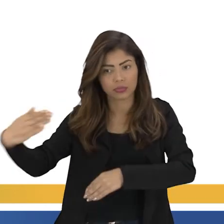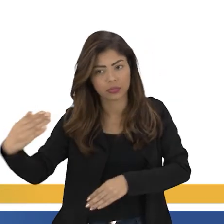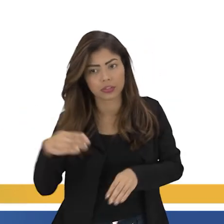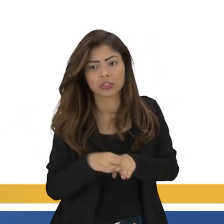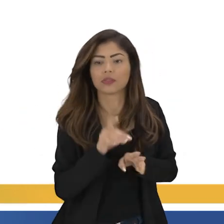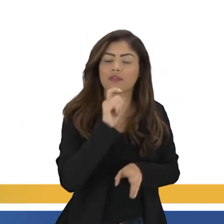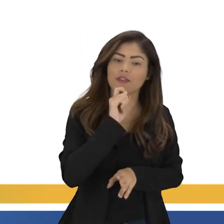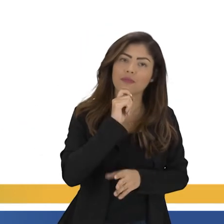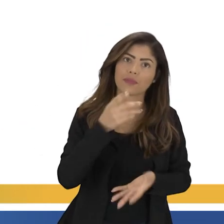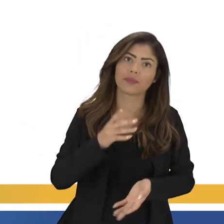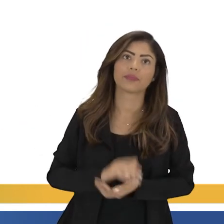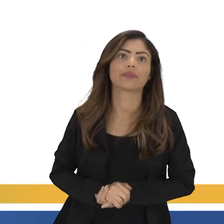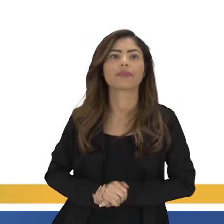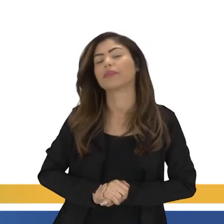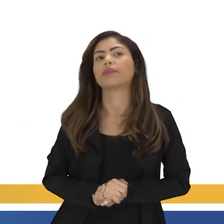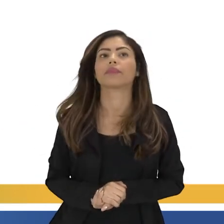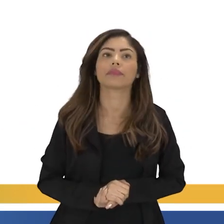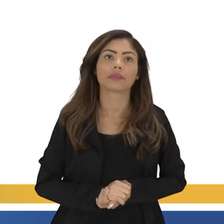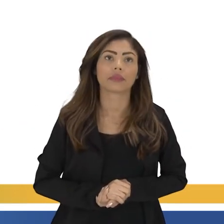invierno.